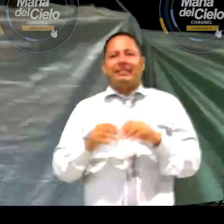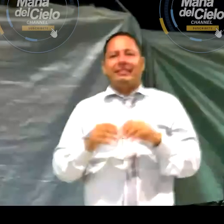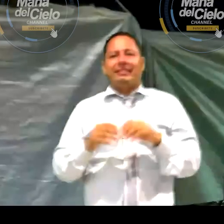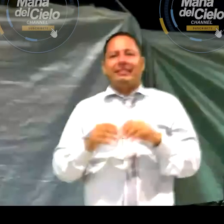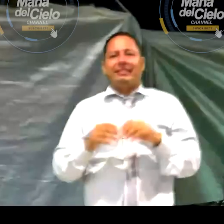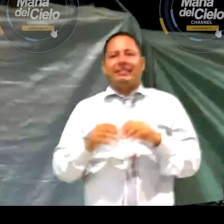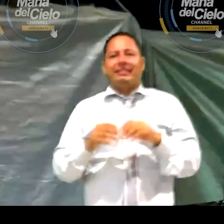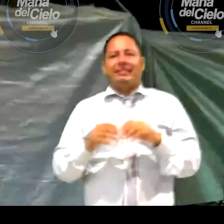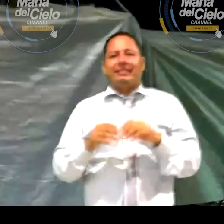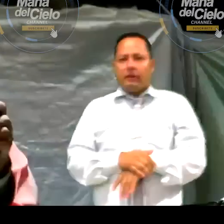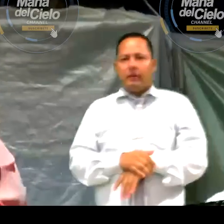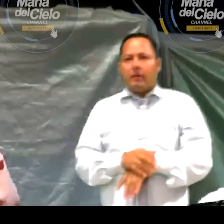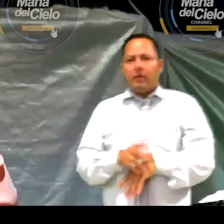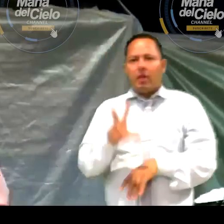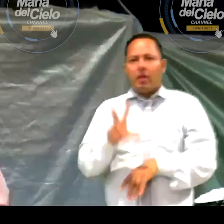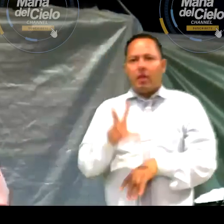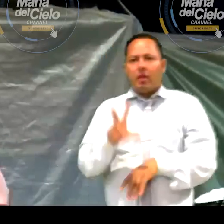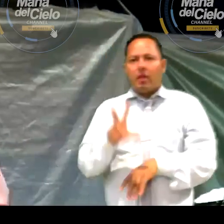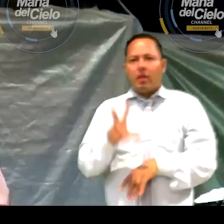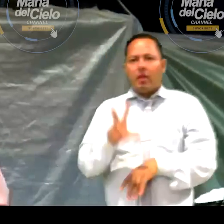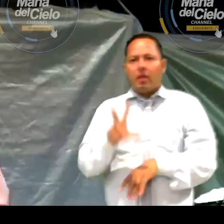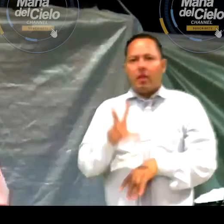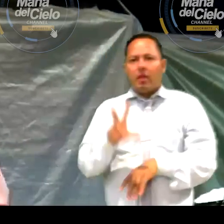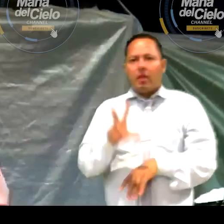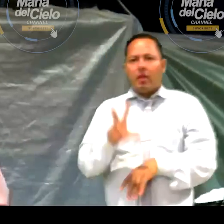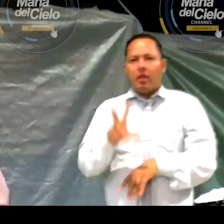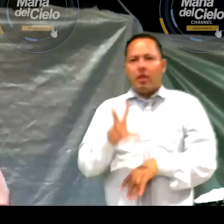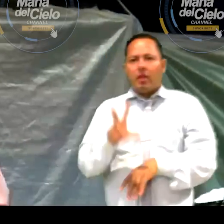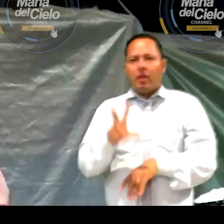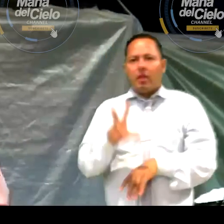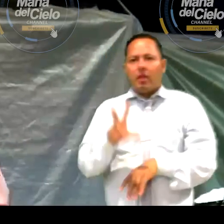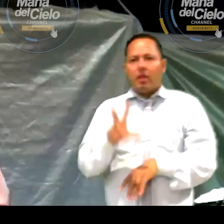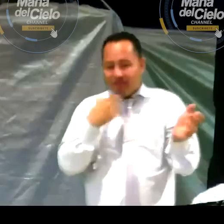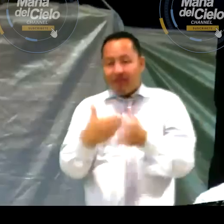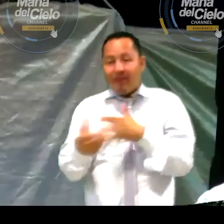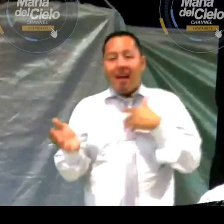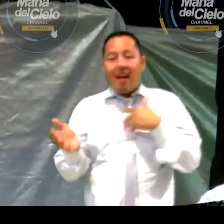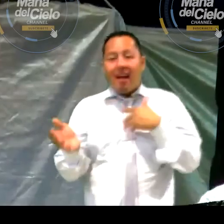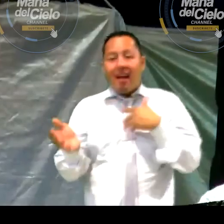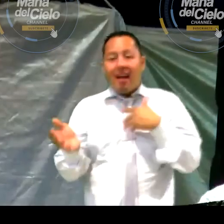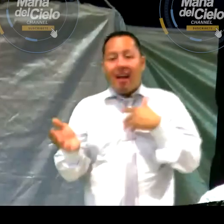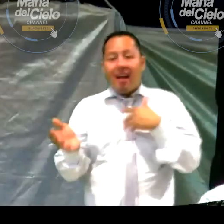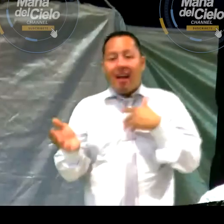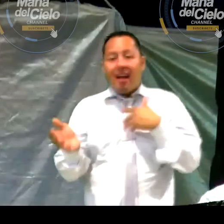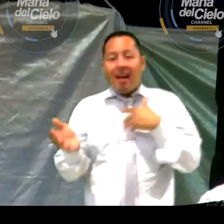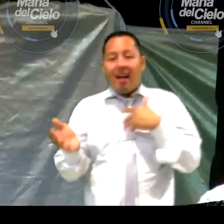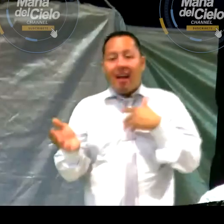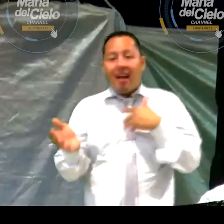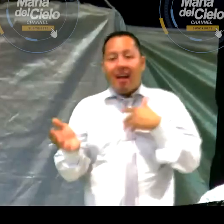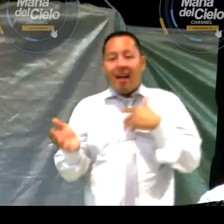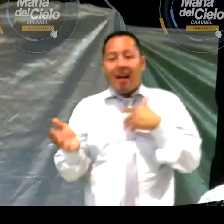si vives del plomo, no importa, hoy Jesús opera un milagro.